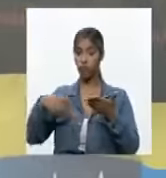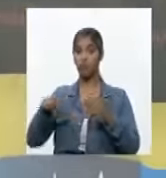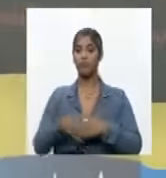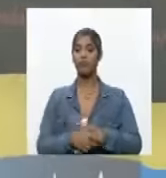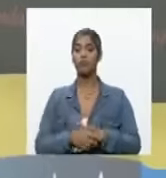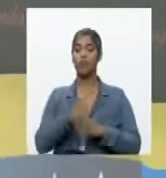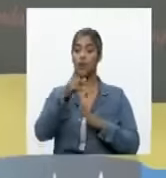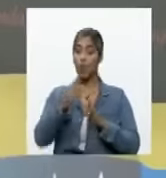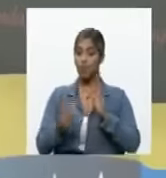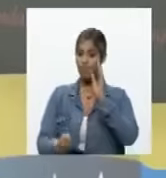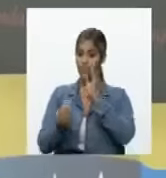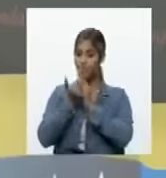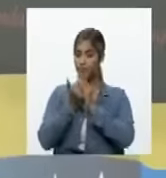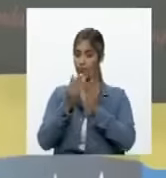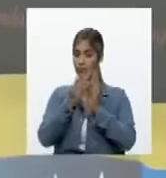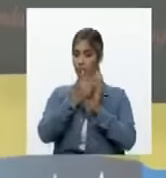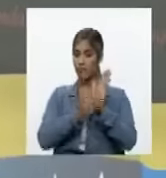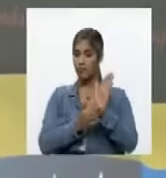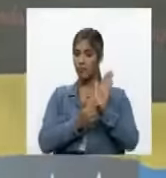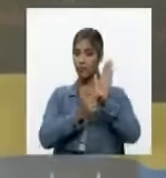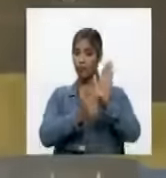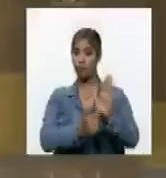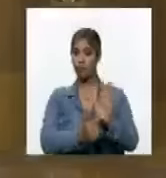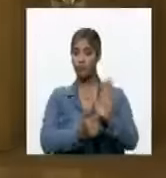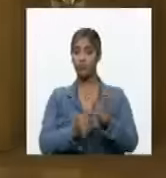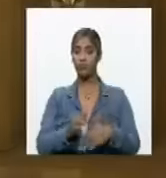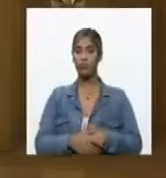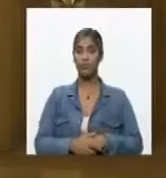deja registrado el elocuente